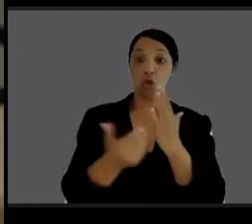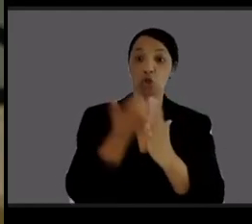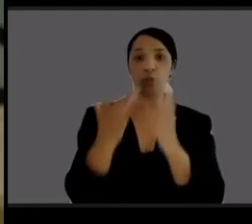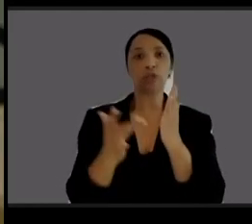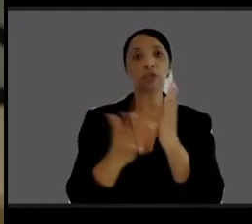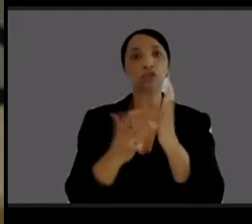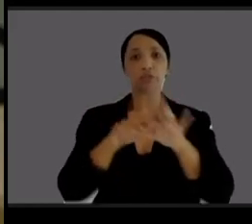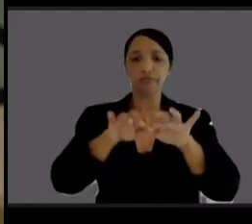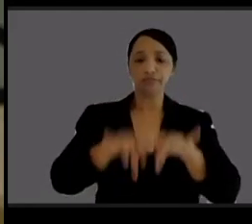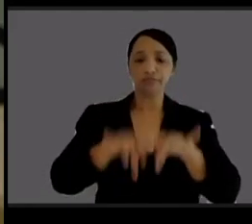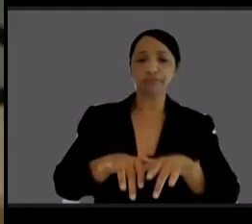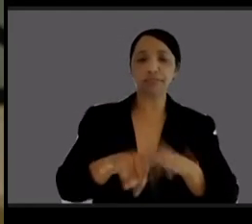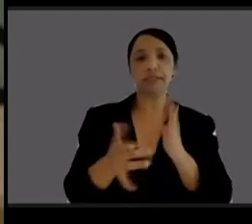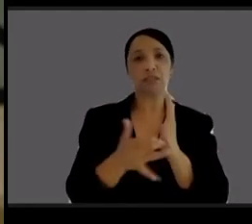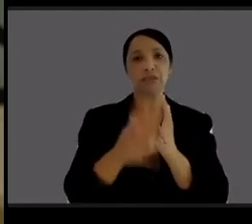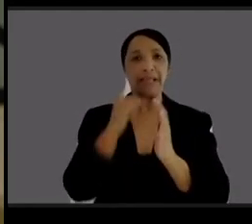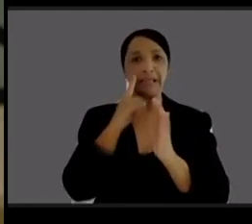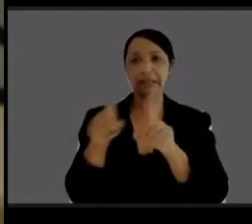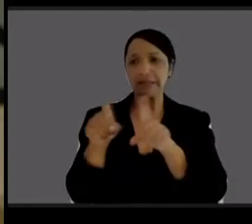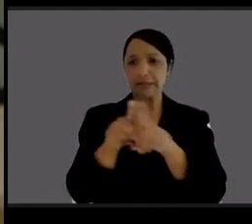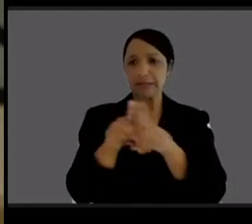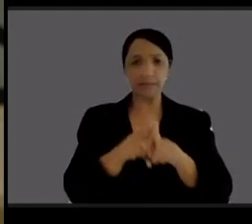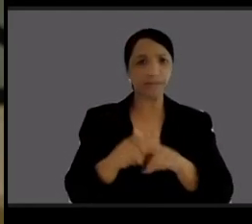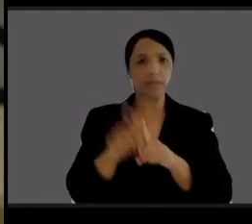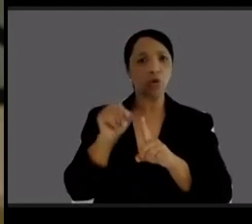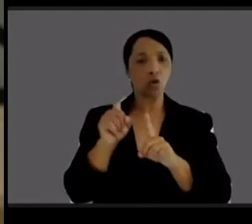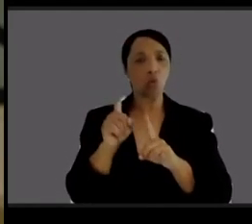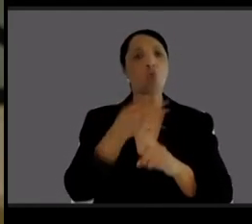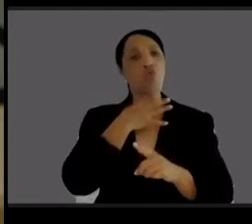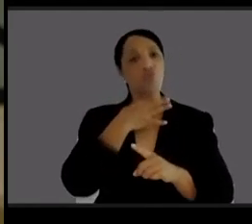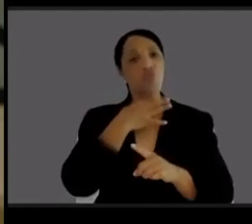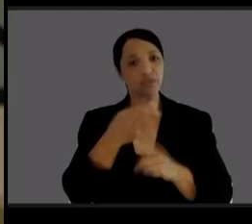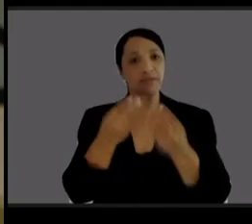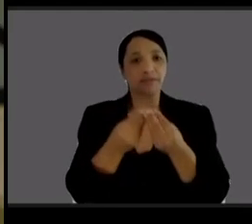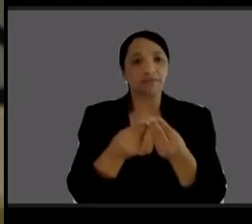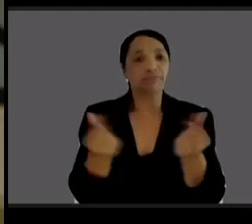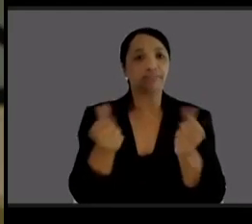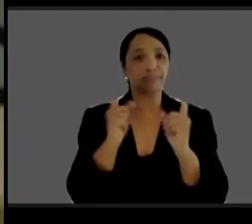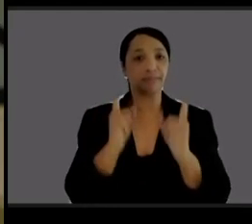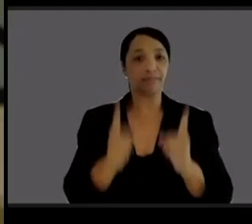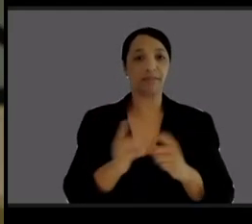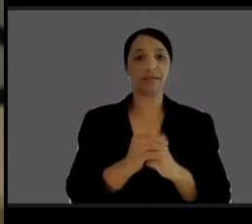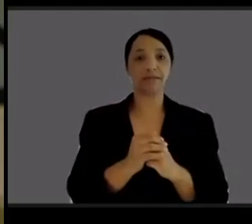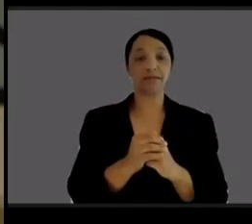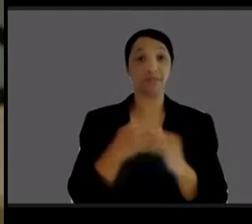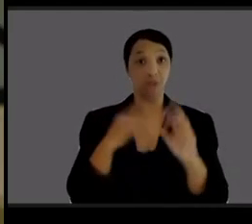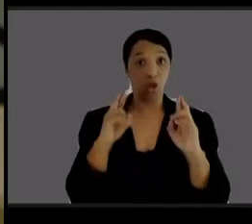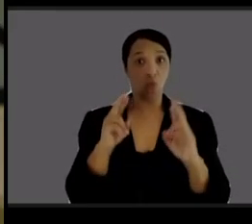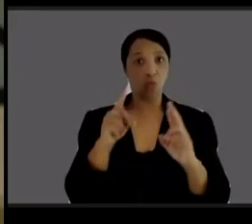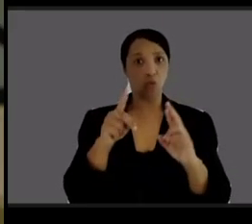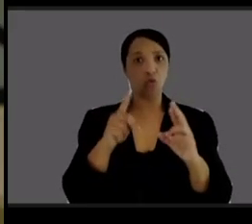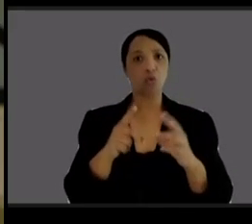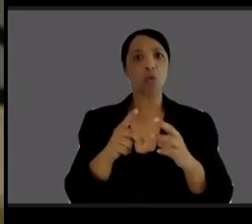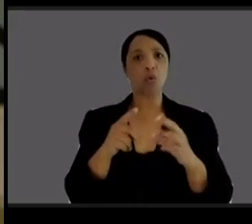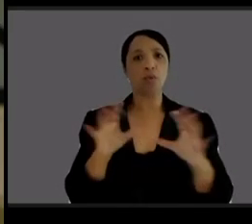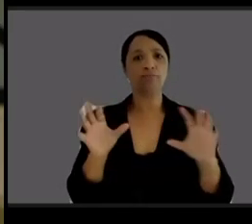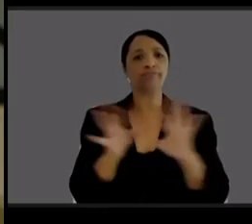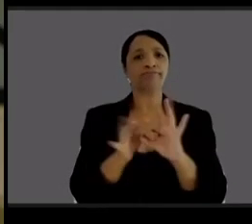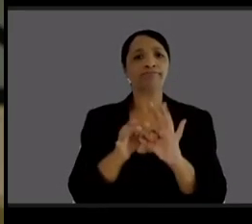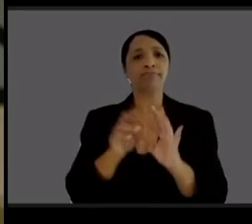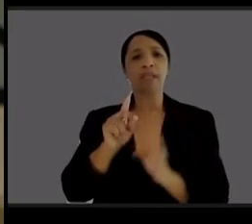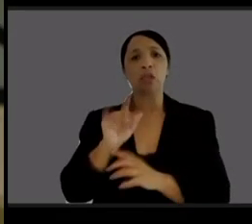Debemos trabajar para evitar que surjan lagunas en las nuevas tecnologías digitales, evitar la duplicación y abordar eficazmente los riesgos